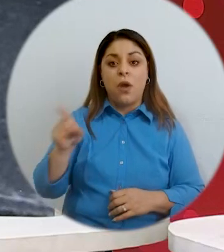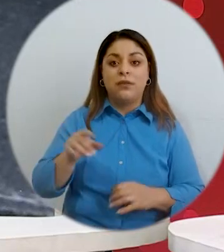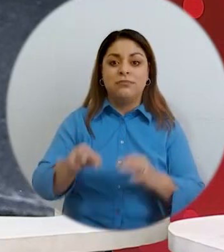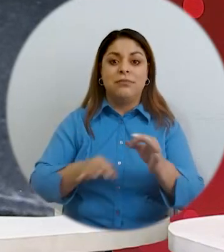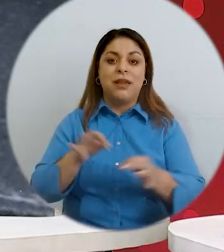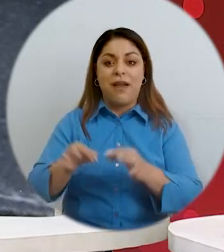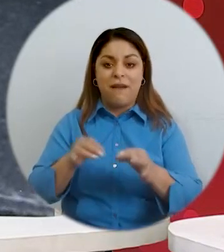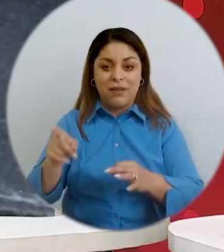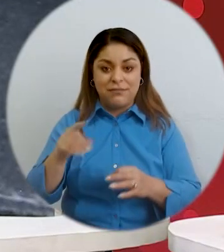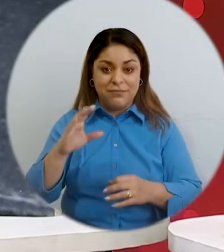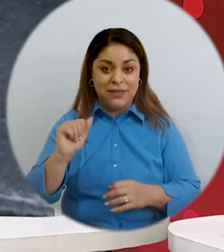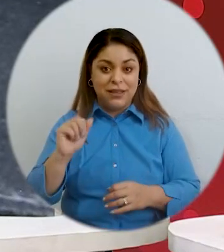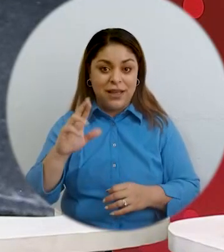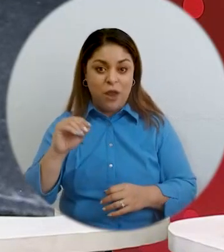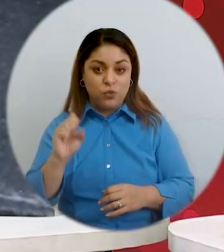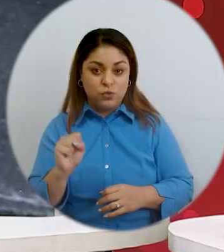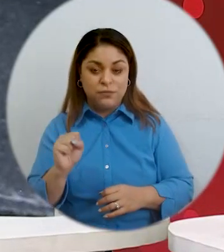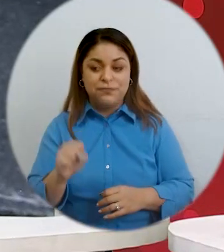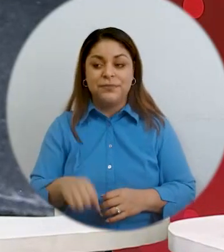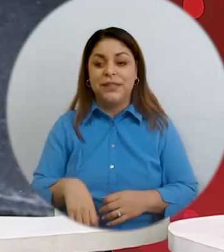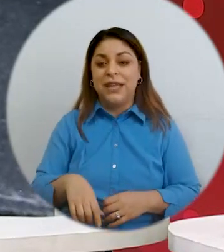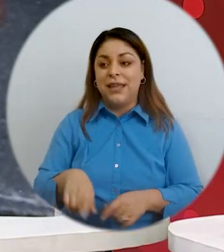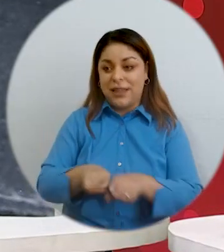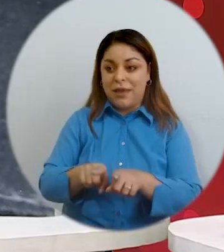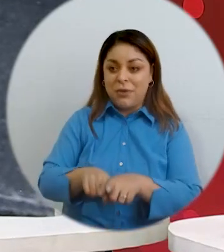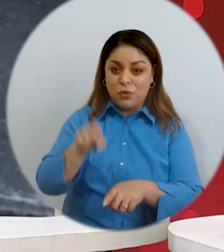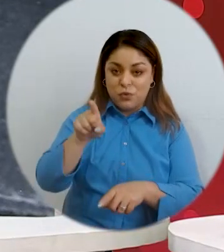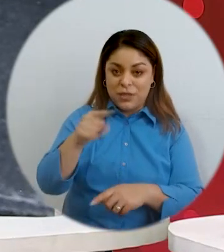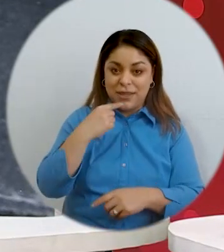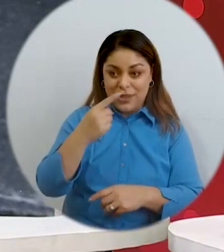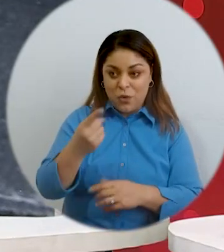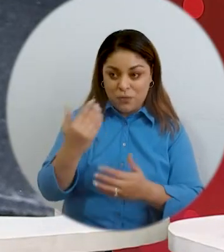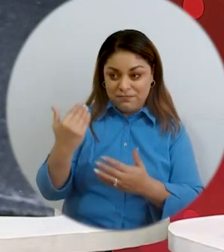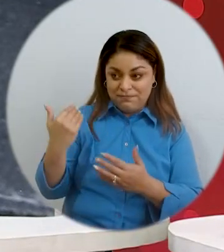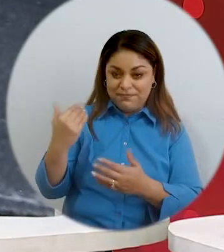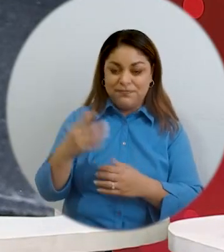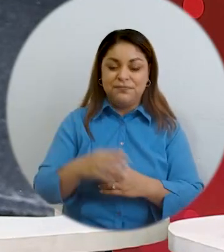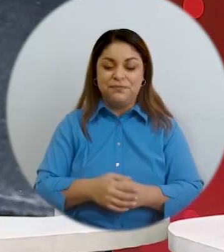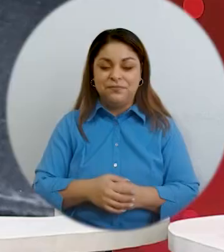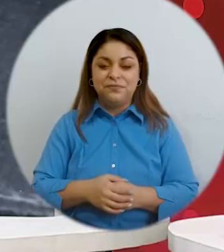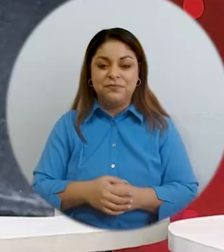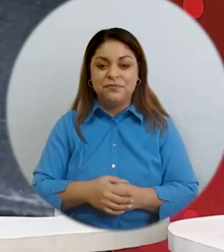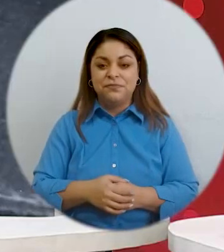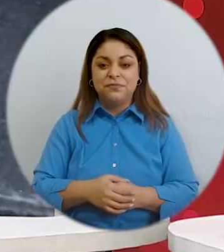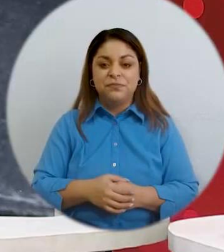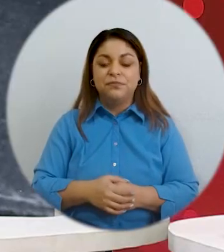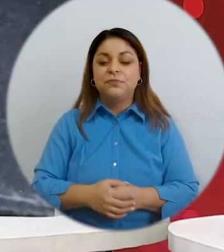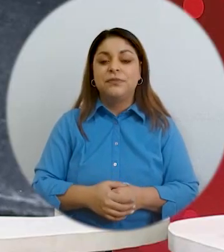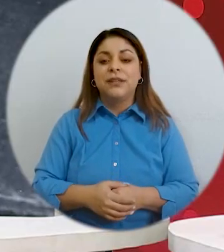Como explicaba don Carlos, y usted lo mencionaba, Sebastián,